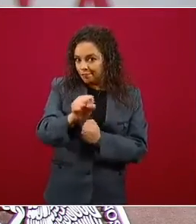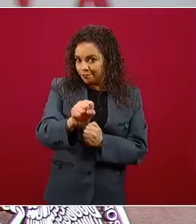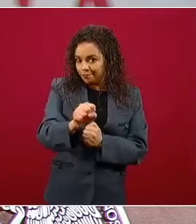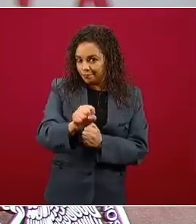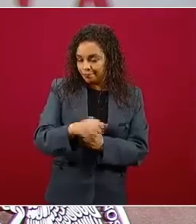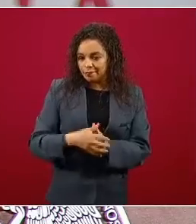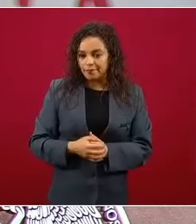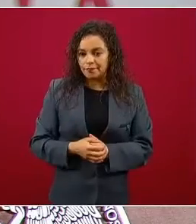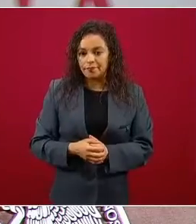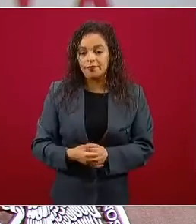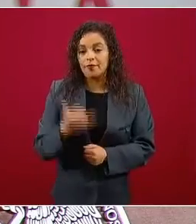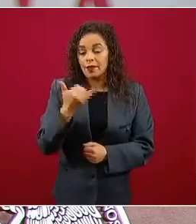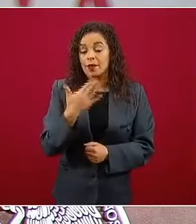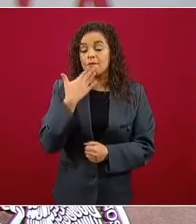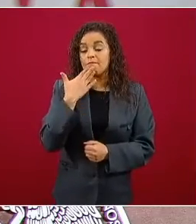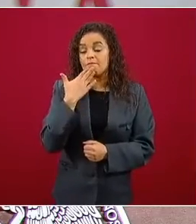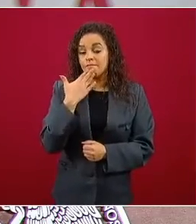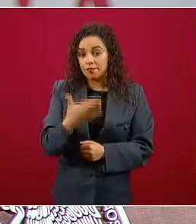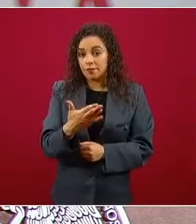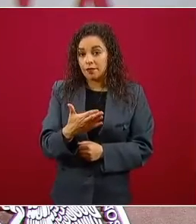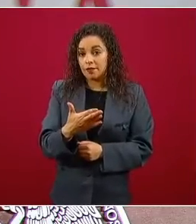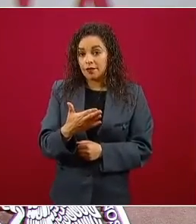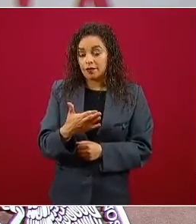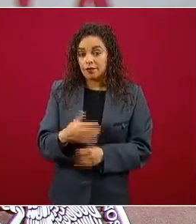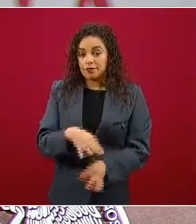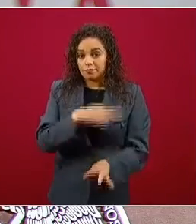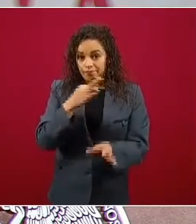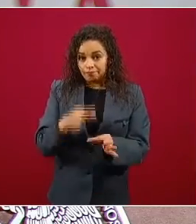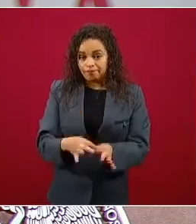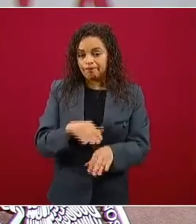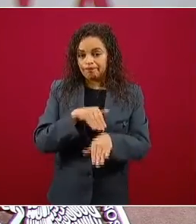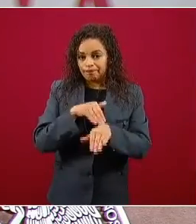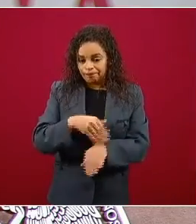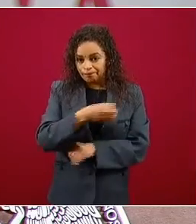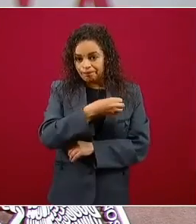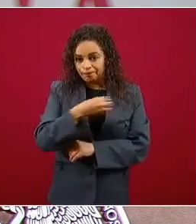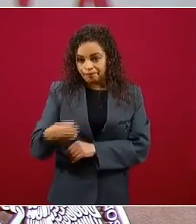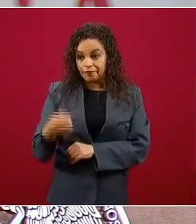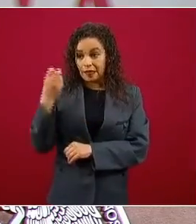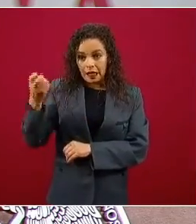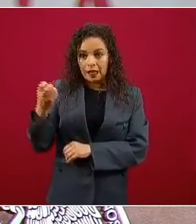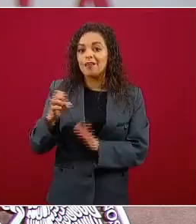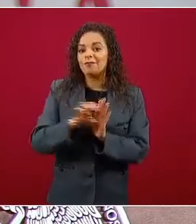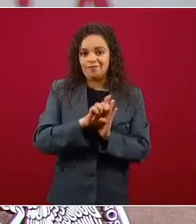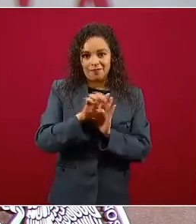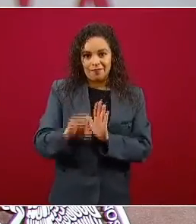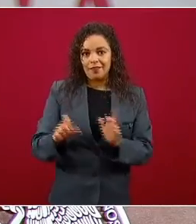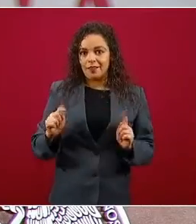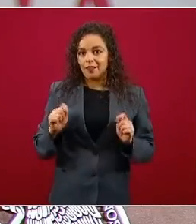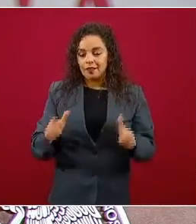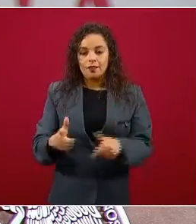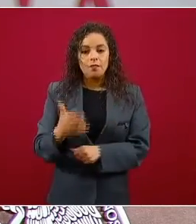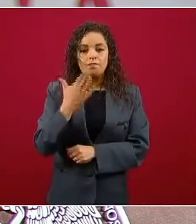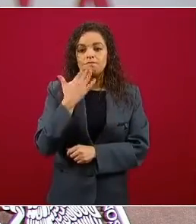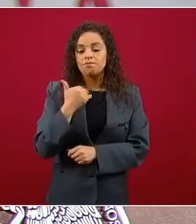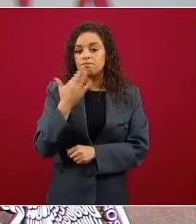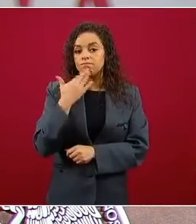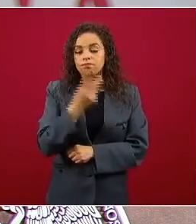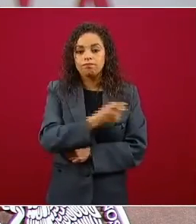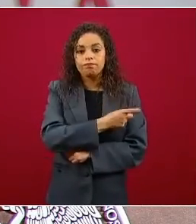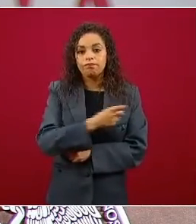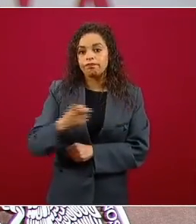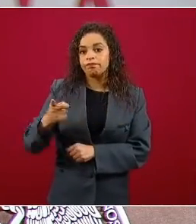y han cumplido, y Tlaxcala es un ejemplo, no tiene deuda el gobierno